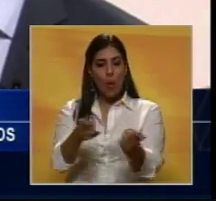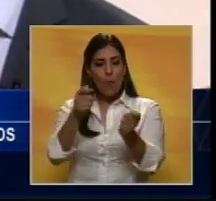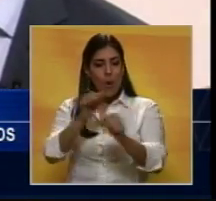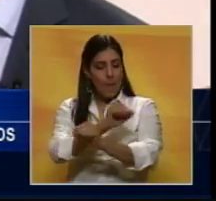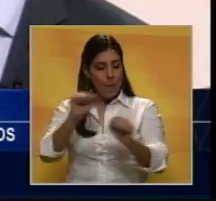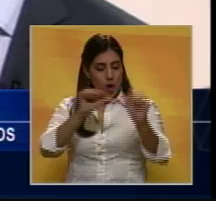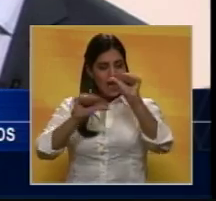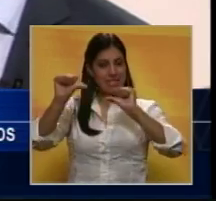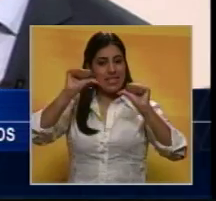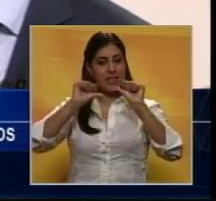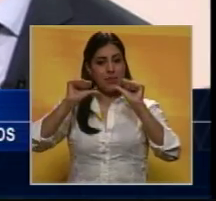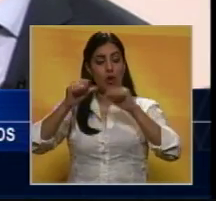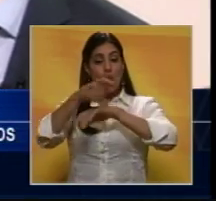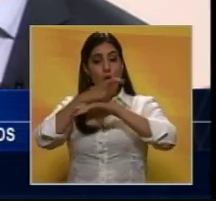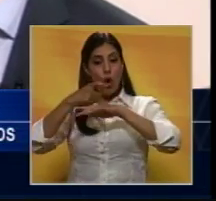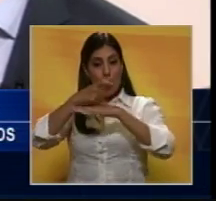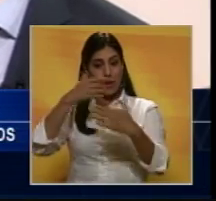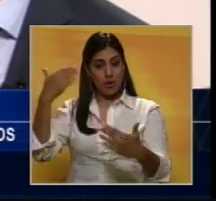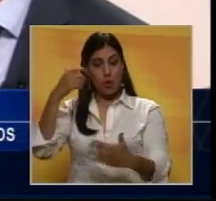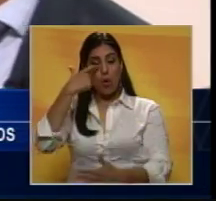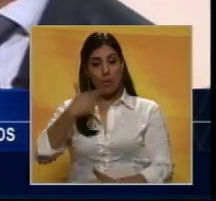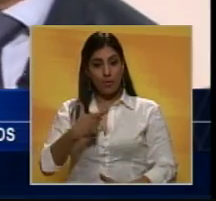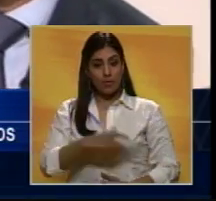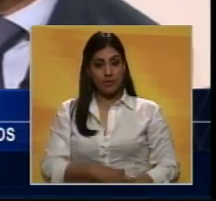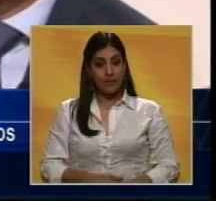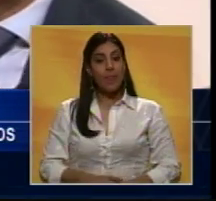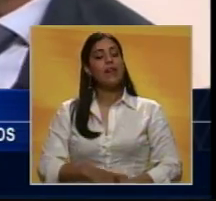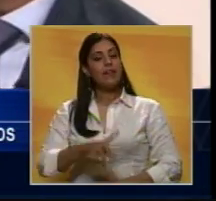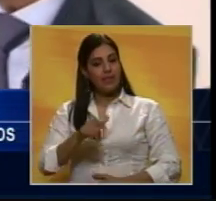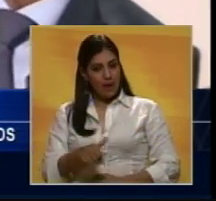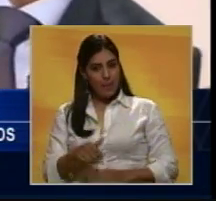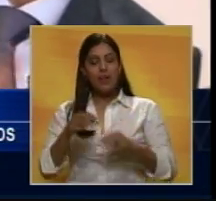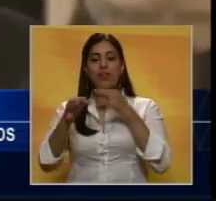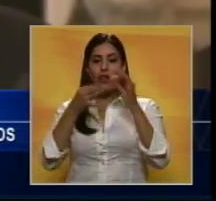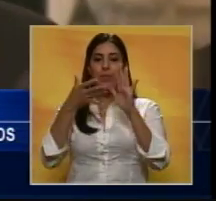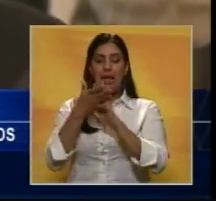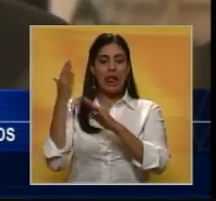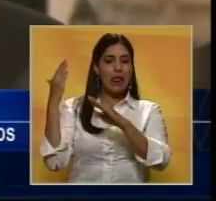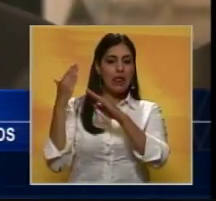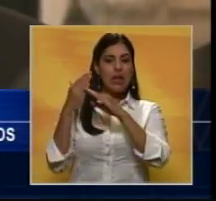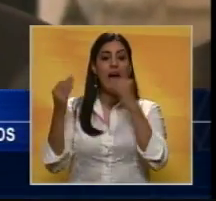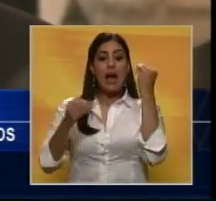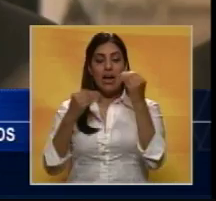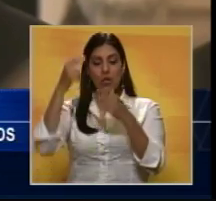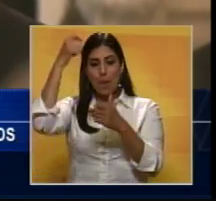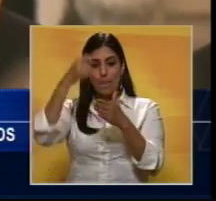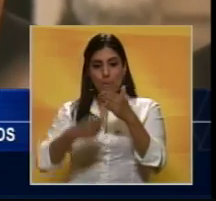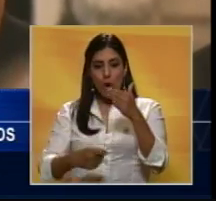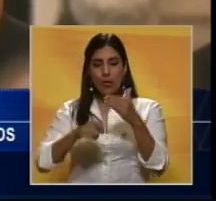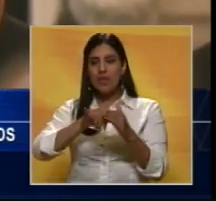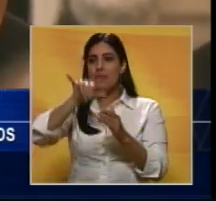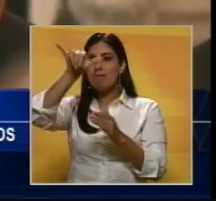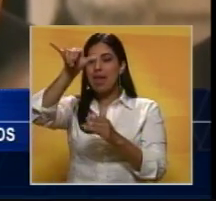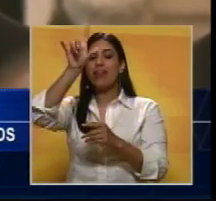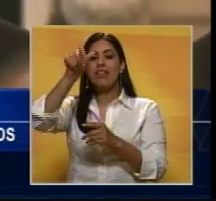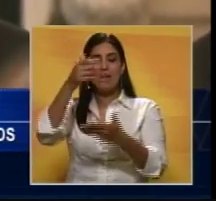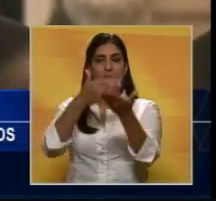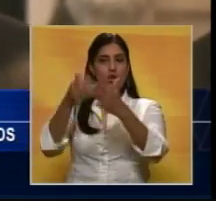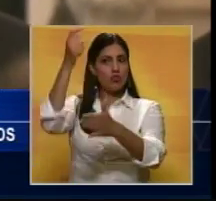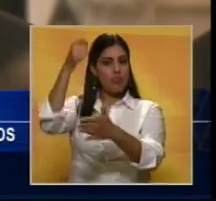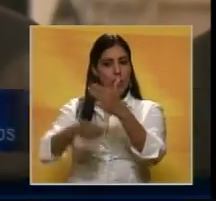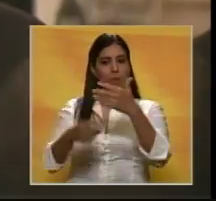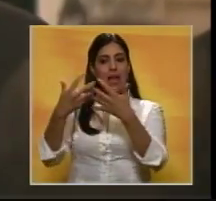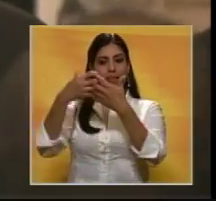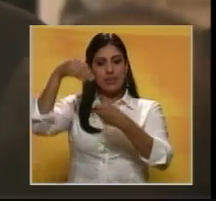de armas químicas del gobierno de Bashar al-Assad. Las medidas incluyen bloqueo de activos, prohibición de viaje y negación de negocios